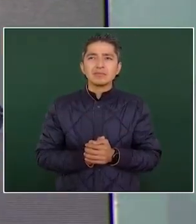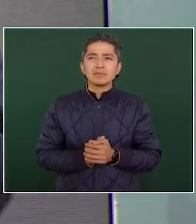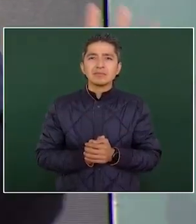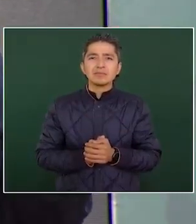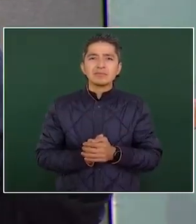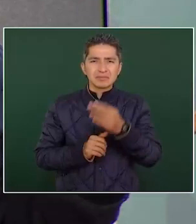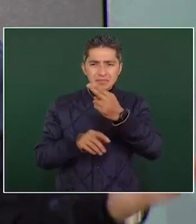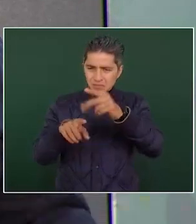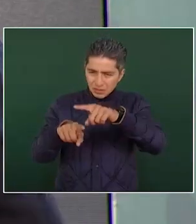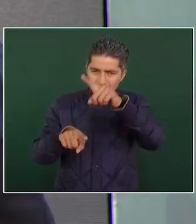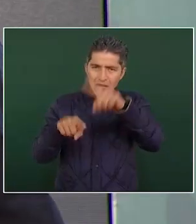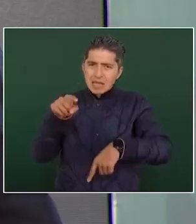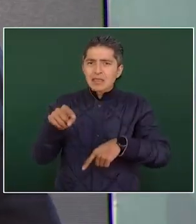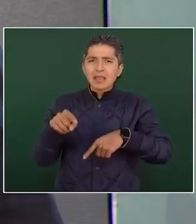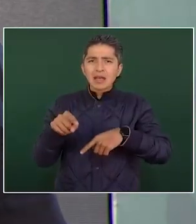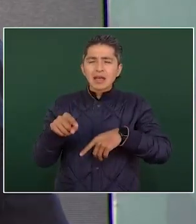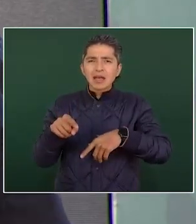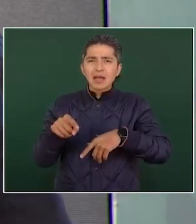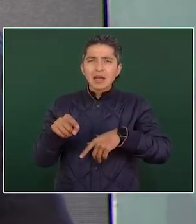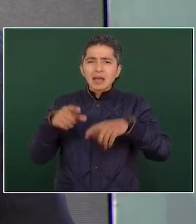la capucha.